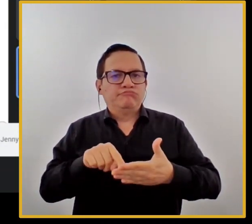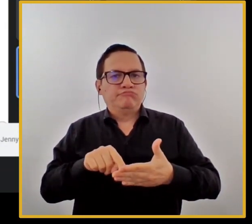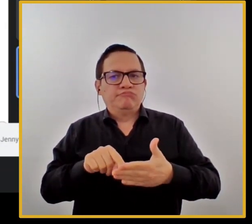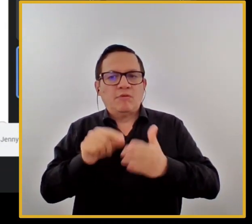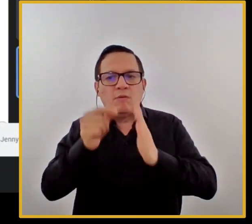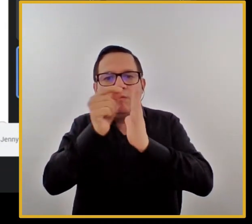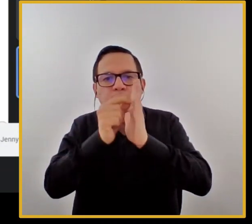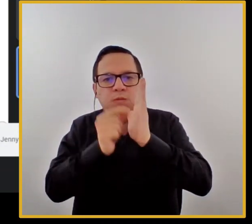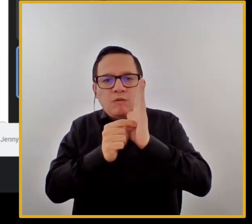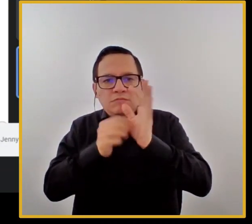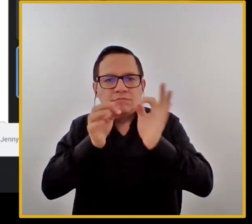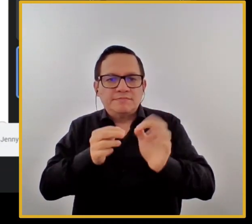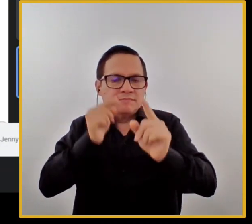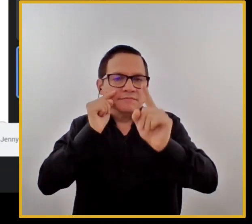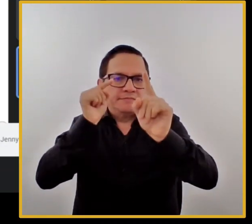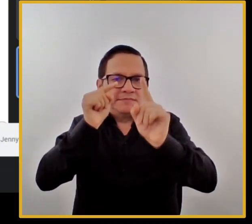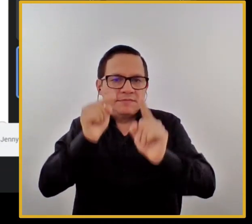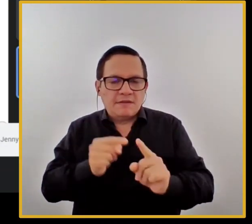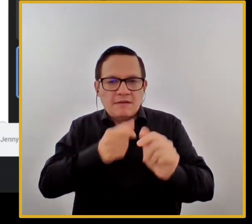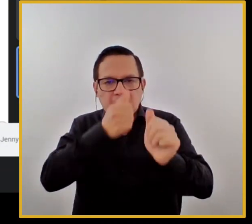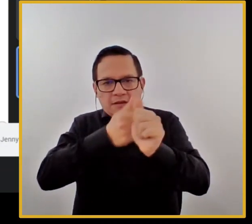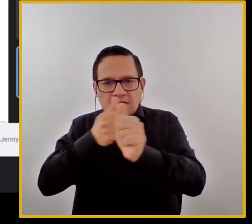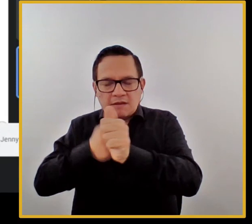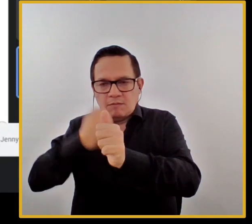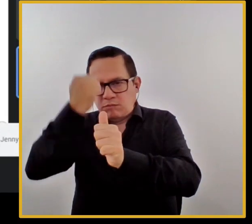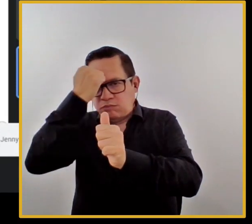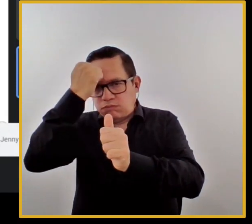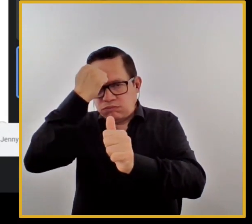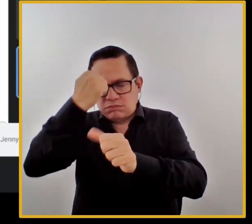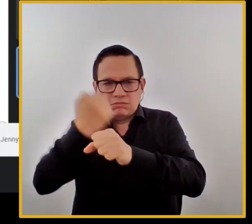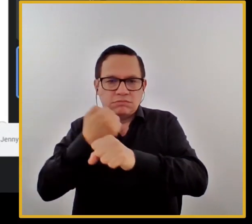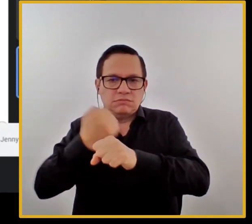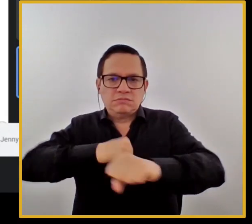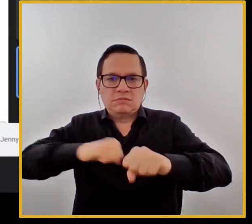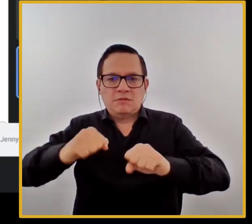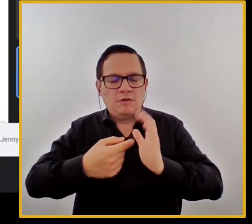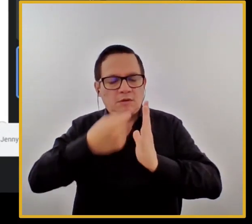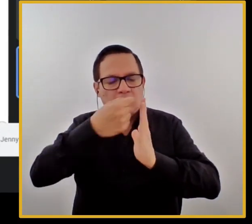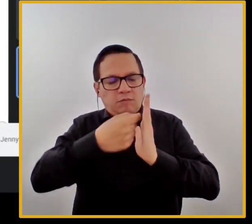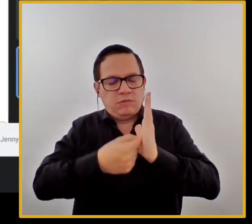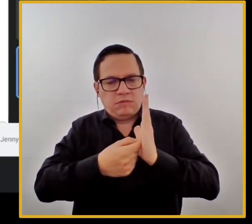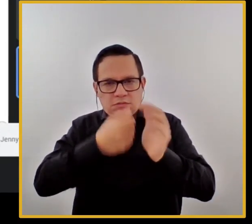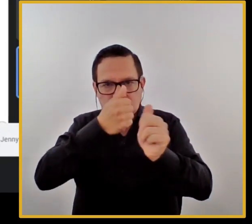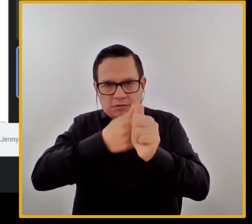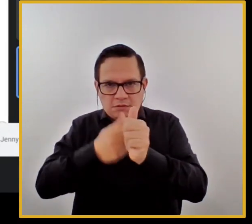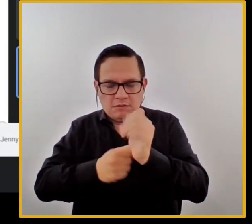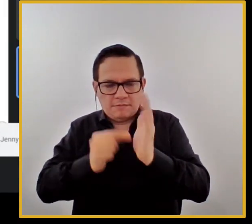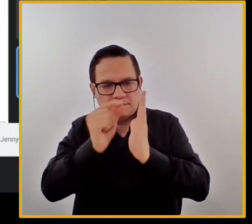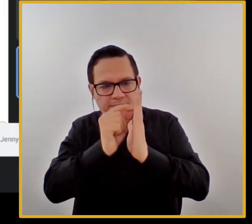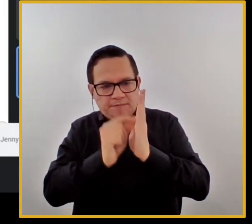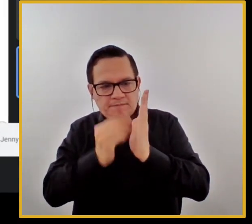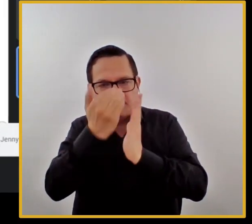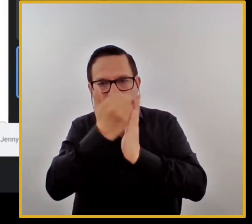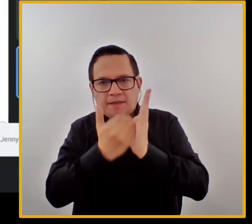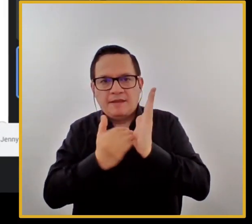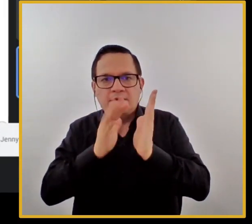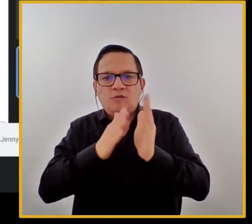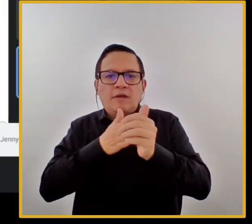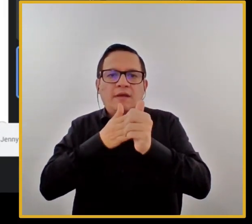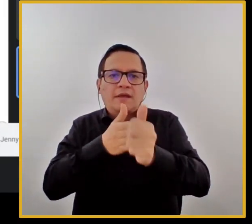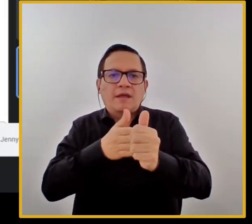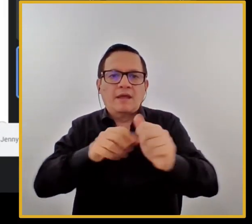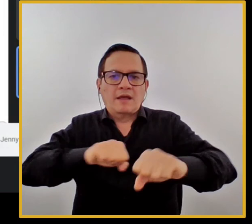los puntos específicos, ¿cierto? Cada tutor va a trabajar un punto específico de la